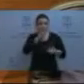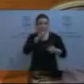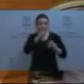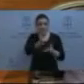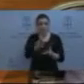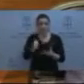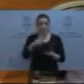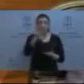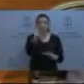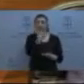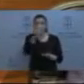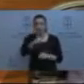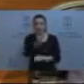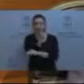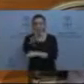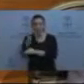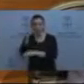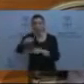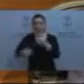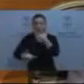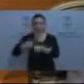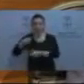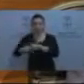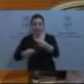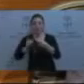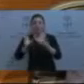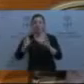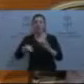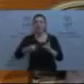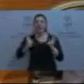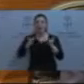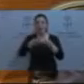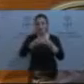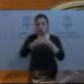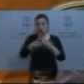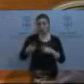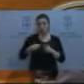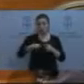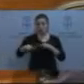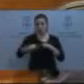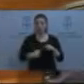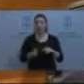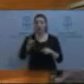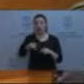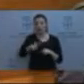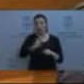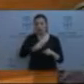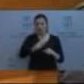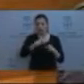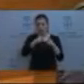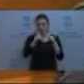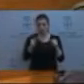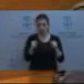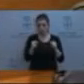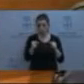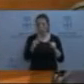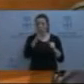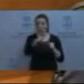los institutos, a las familias, a sus equipos directivos y a los diversos ayuntamientos asturianos, porque eso en realidad